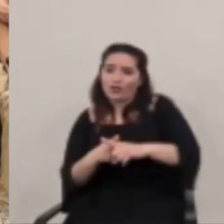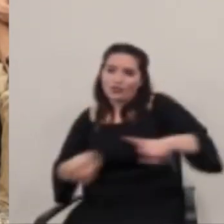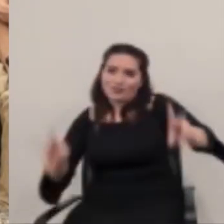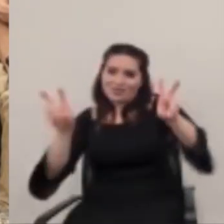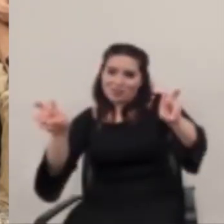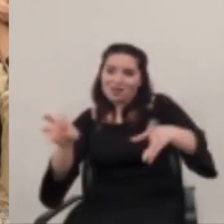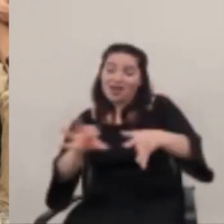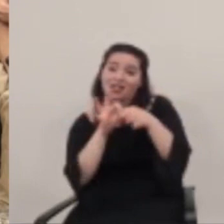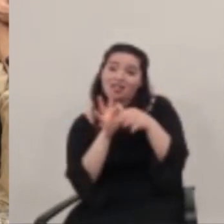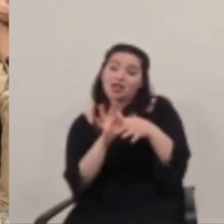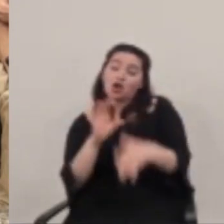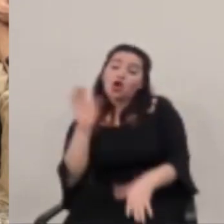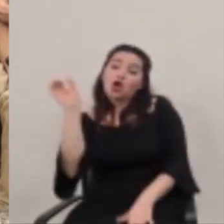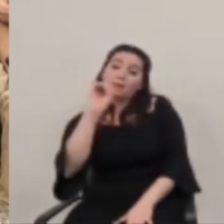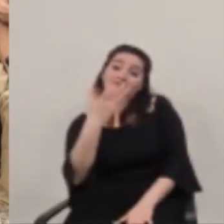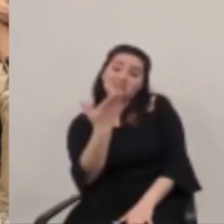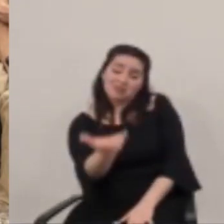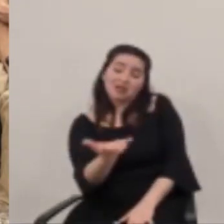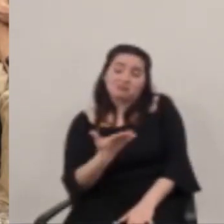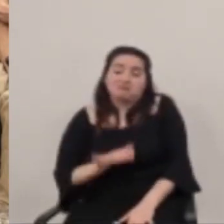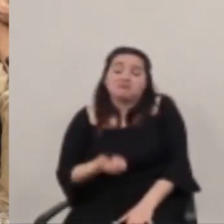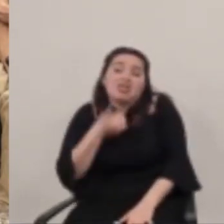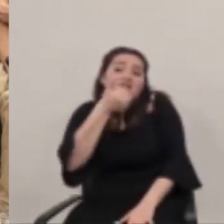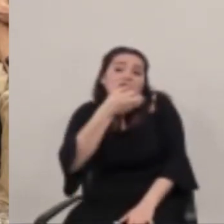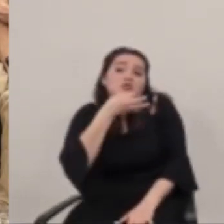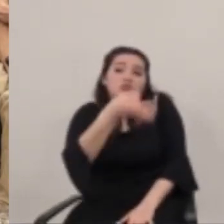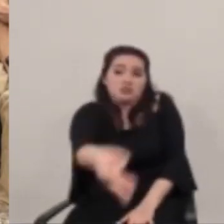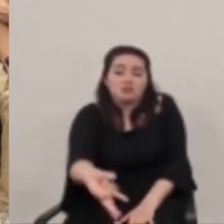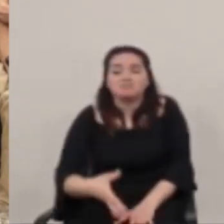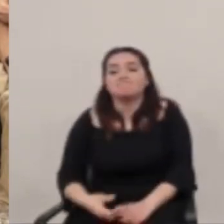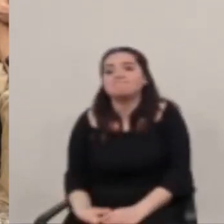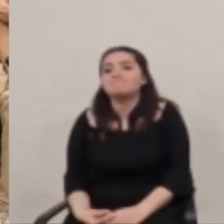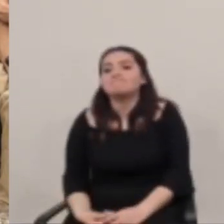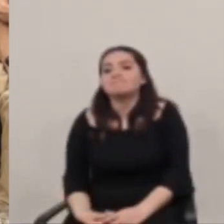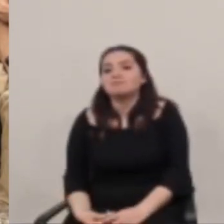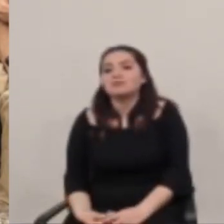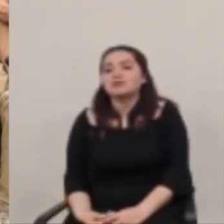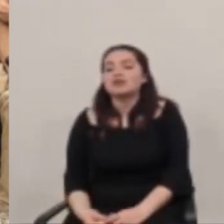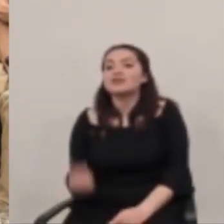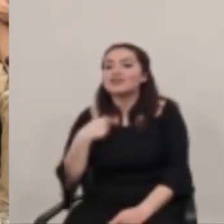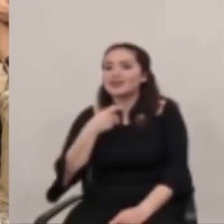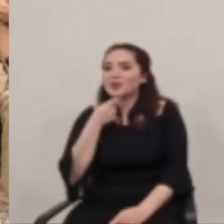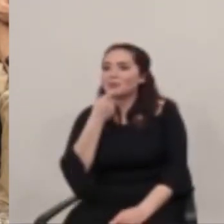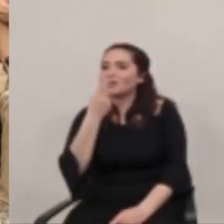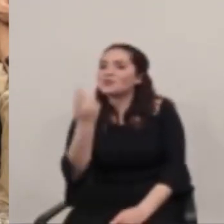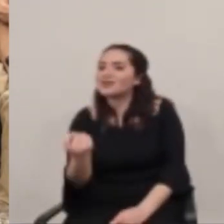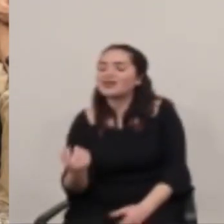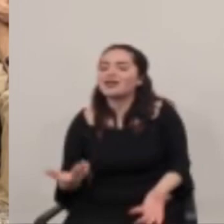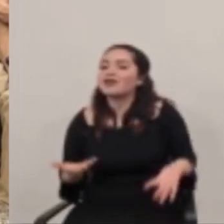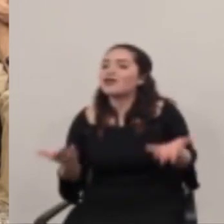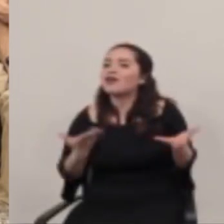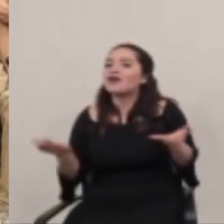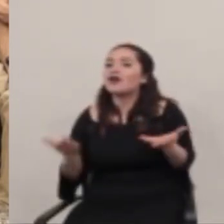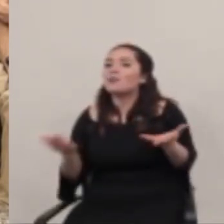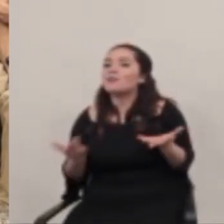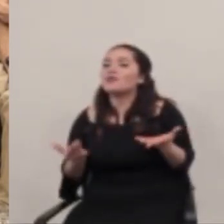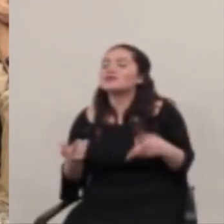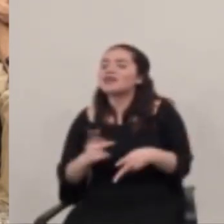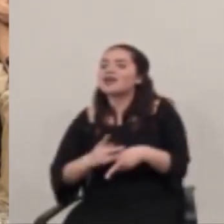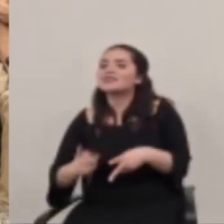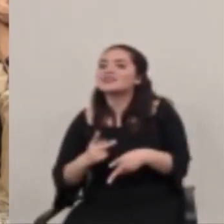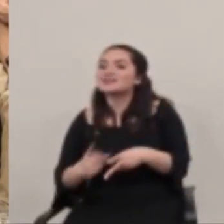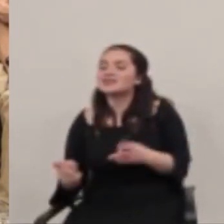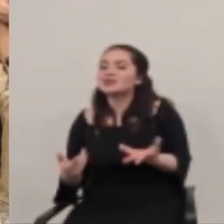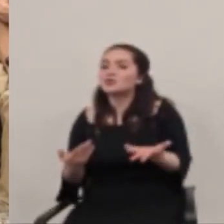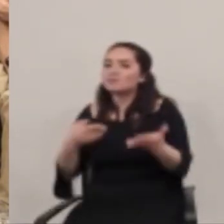igual su comentario y me parece súper válido que también lo haga. Quiero preguntarles eso, ¿cómo se hace ese puente? ¿Cómo se hace esa